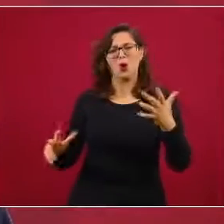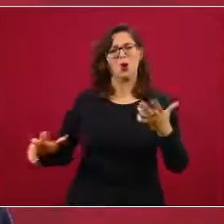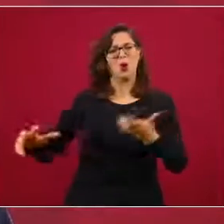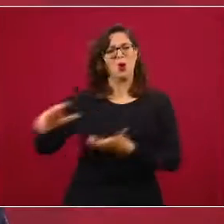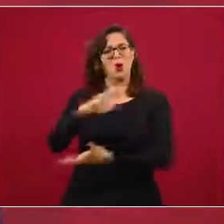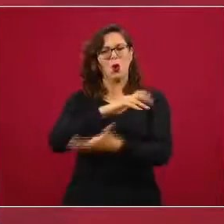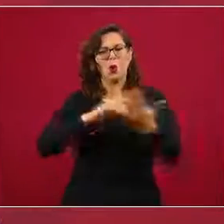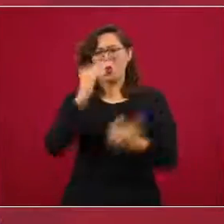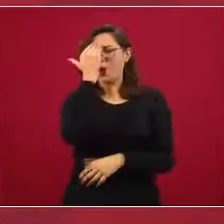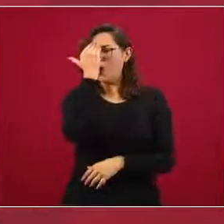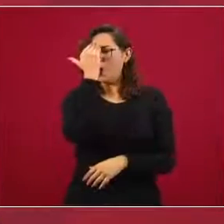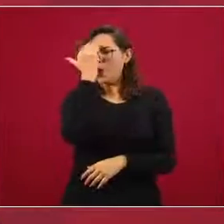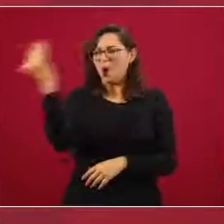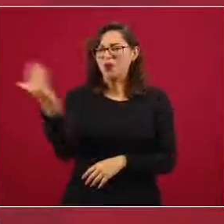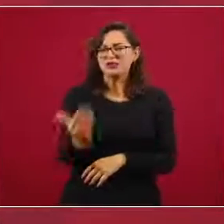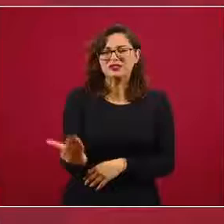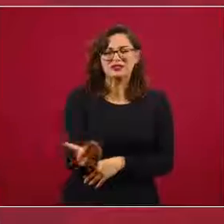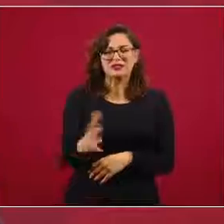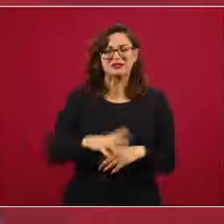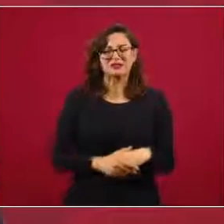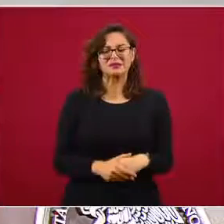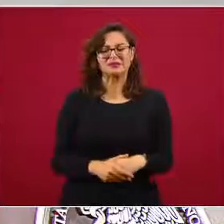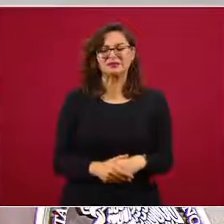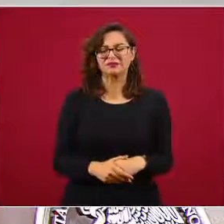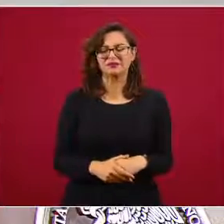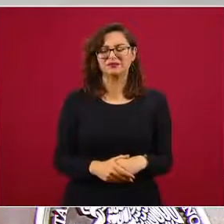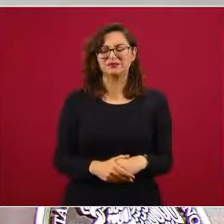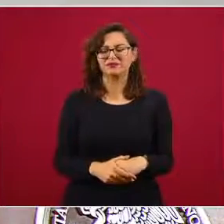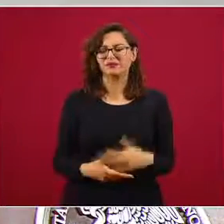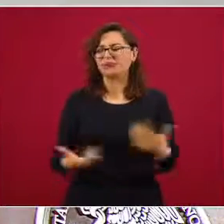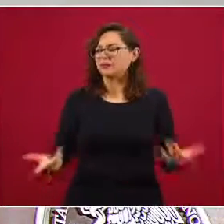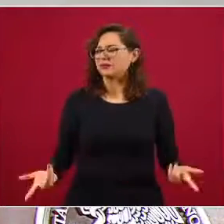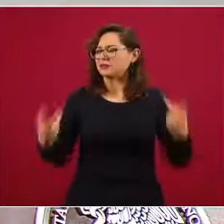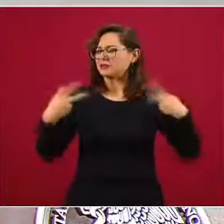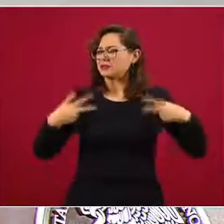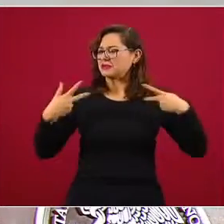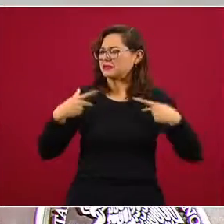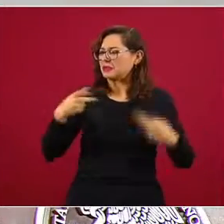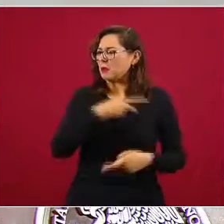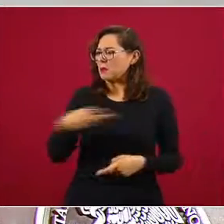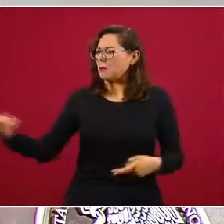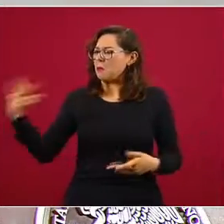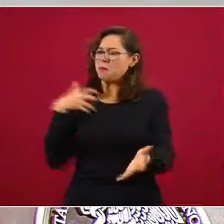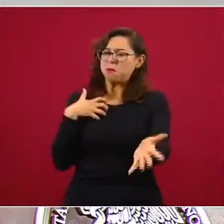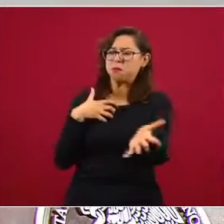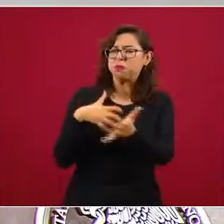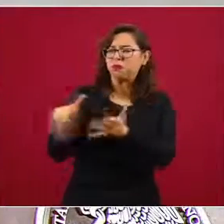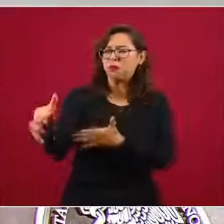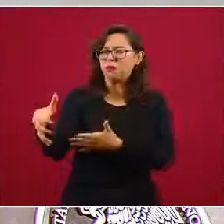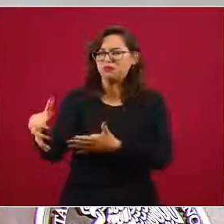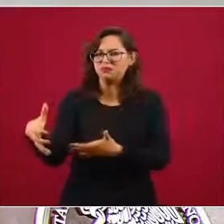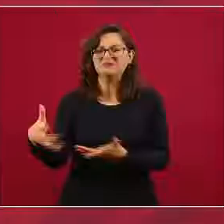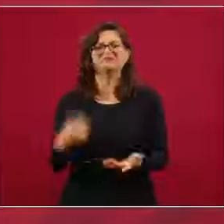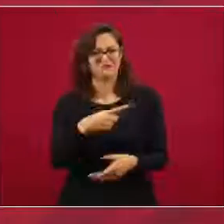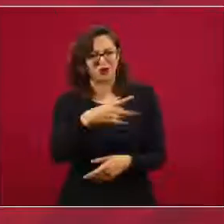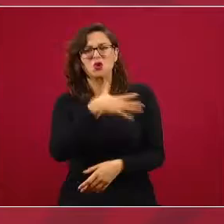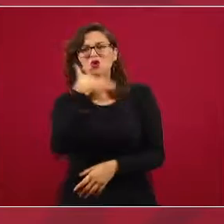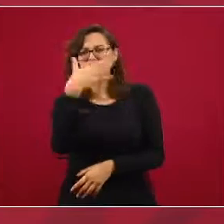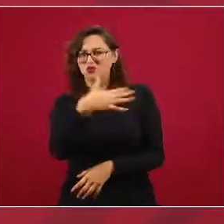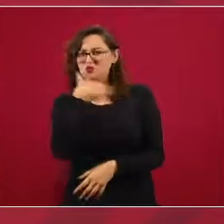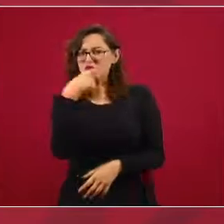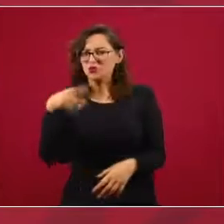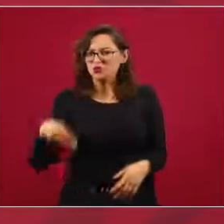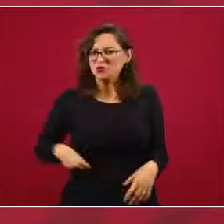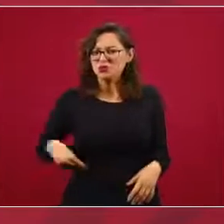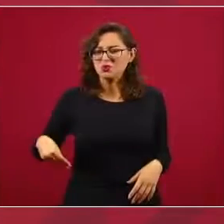Por la corrupción es que hay millones de pobres. Por la corrupción se